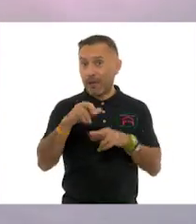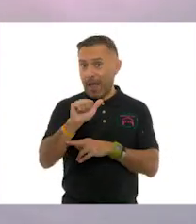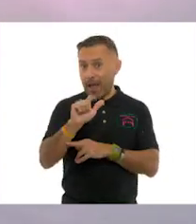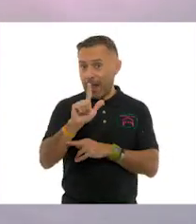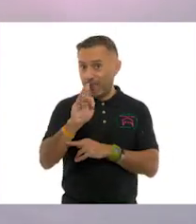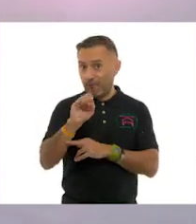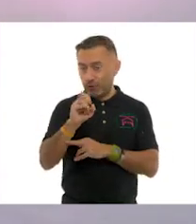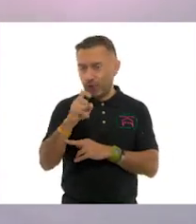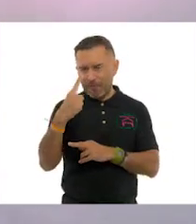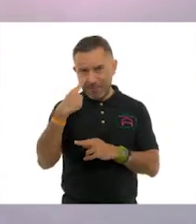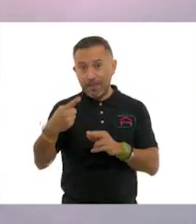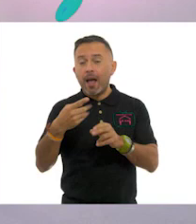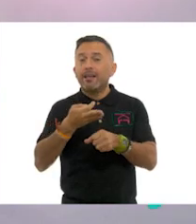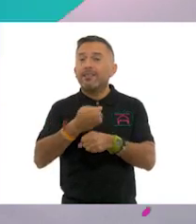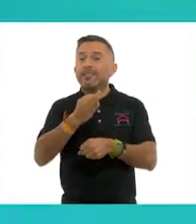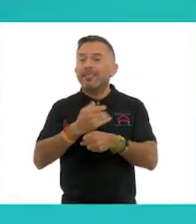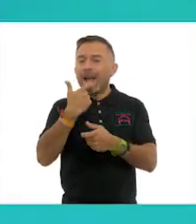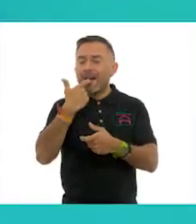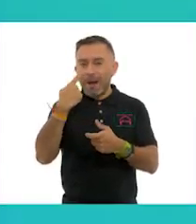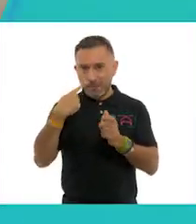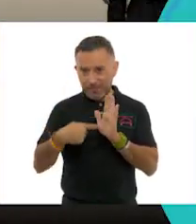quiero escuchar. ¡Adelante, Alfonso!